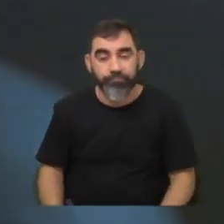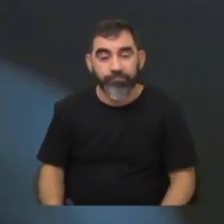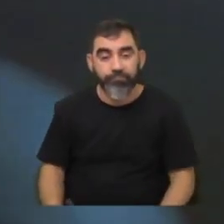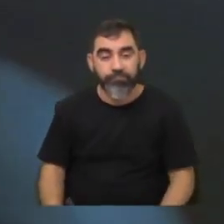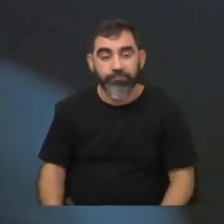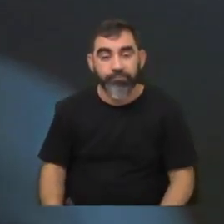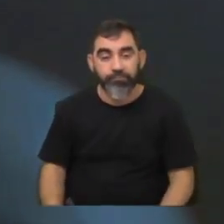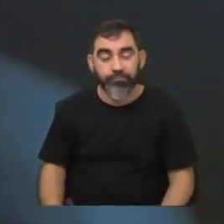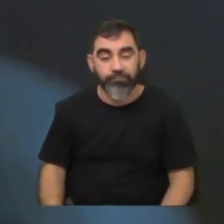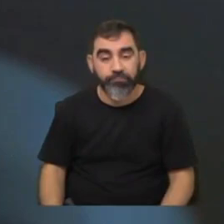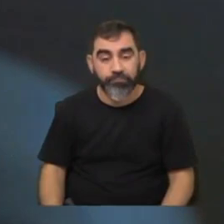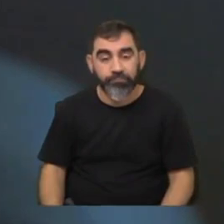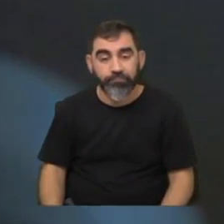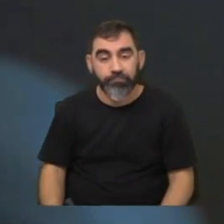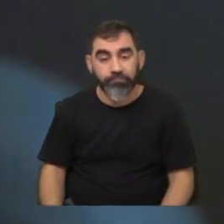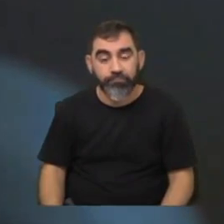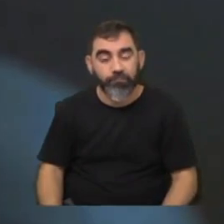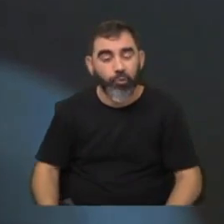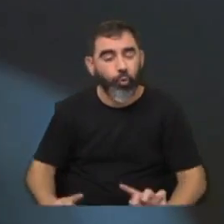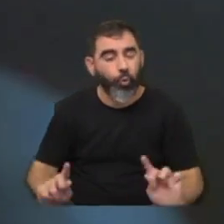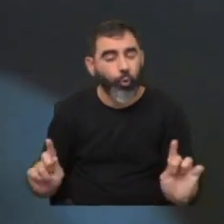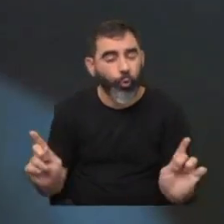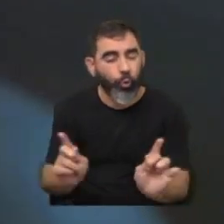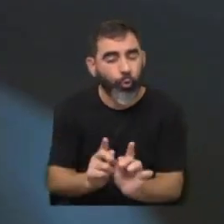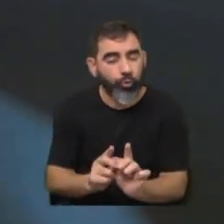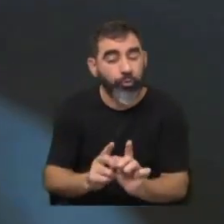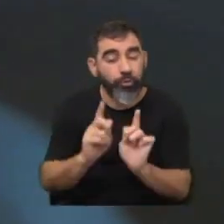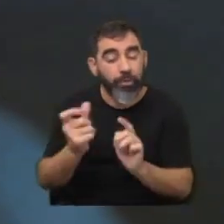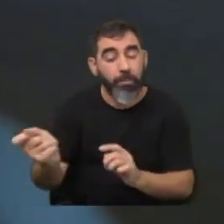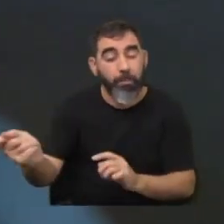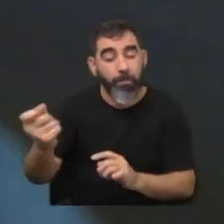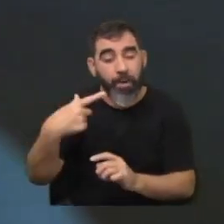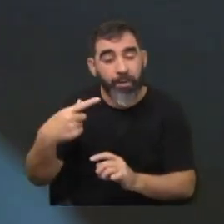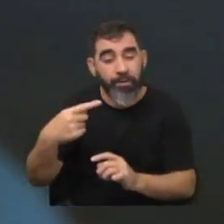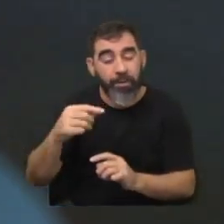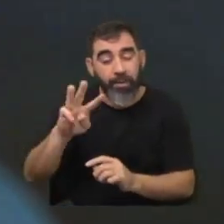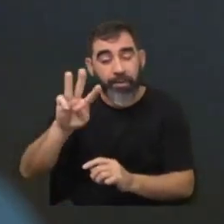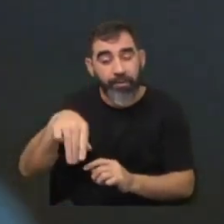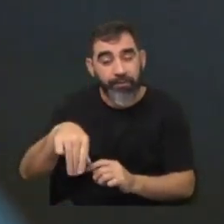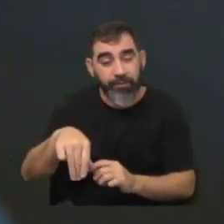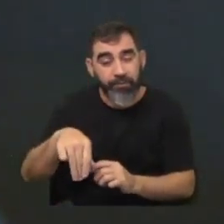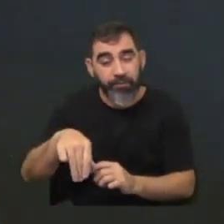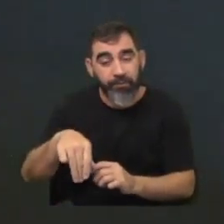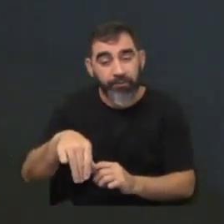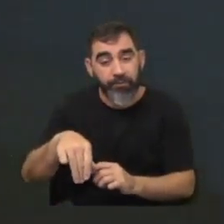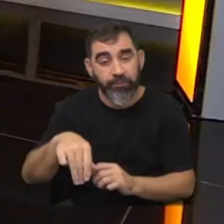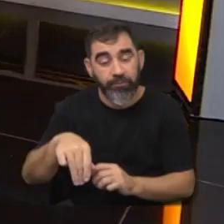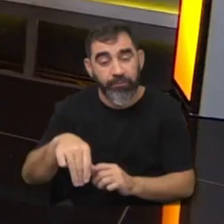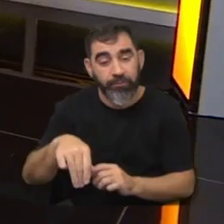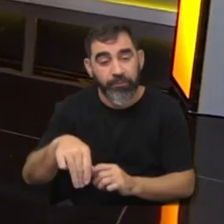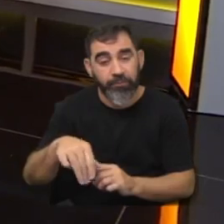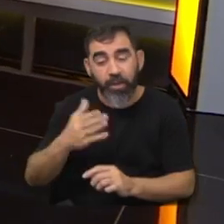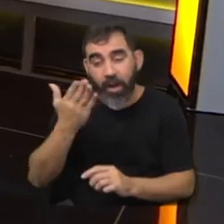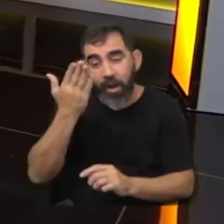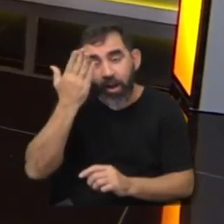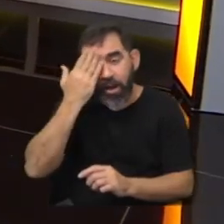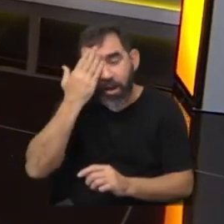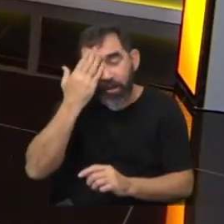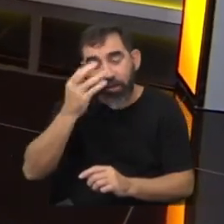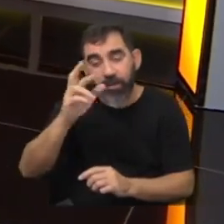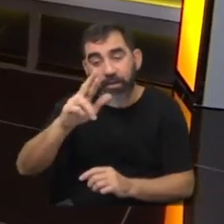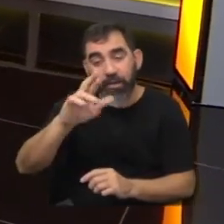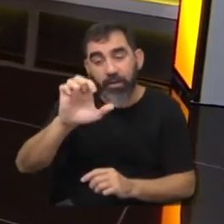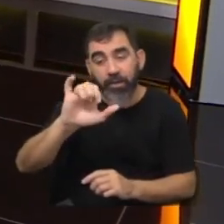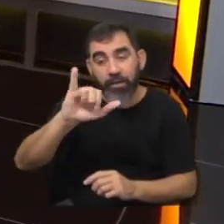Bueno, y ya que decís eso, muy cortito, el otro día me escribieron en el Instagram las hackers del Reina, que son